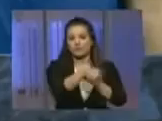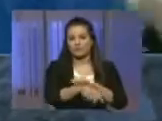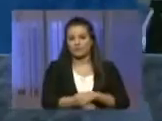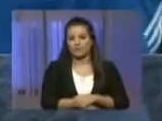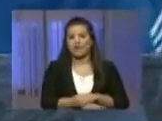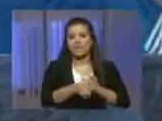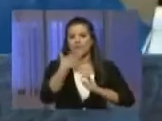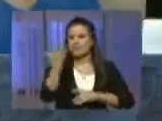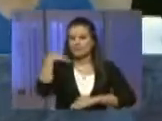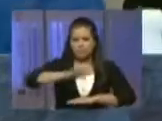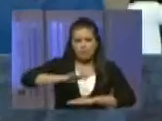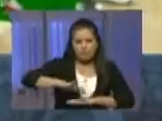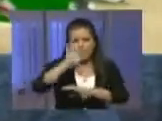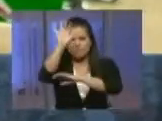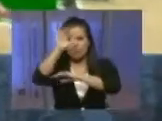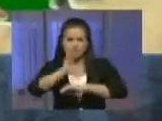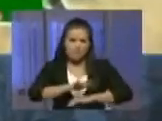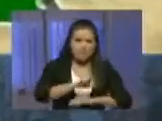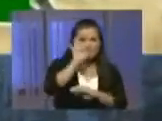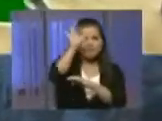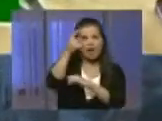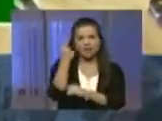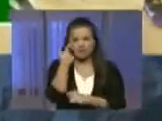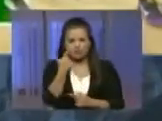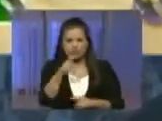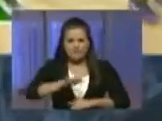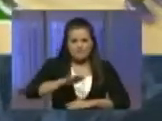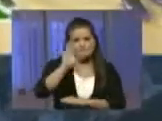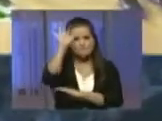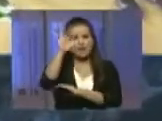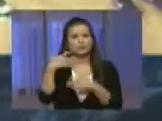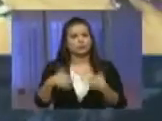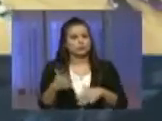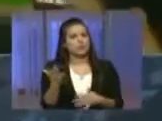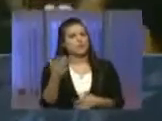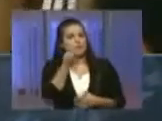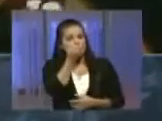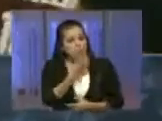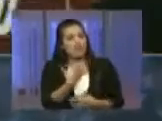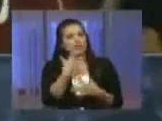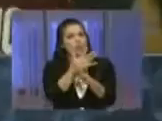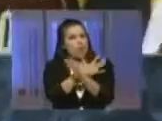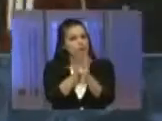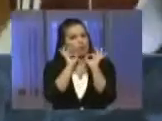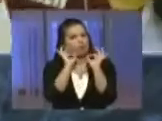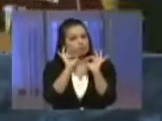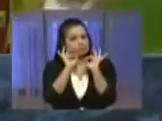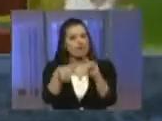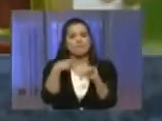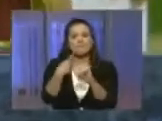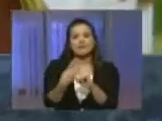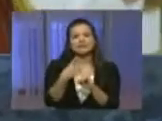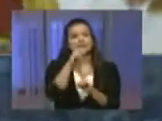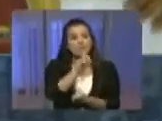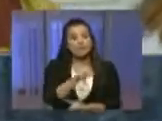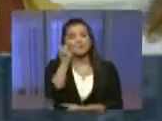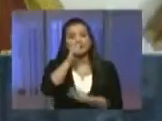tram Dream te eso fue juegazo y la experiencia que se acumula ahí la autoconfianza